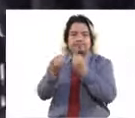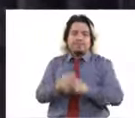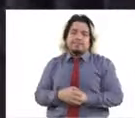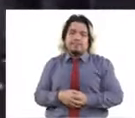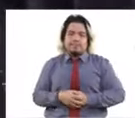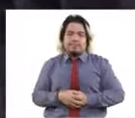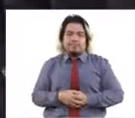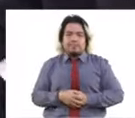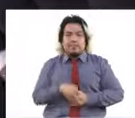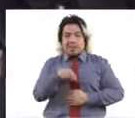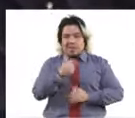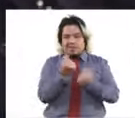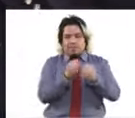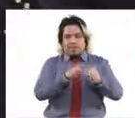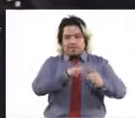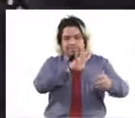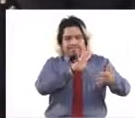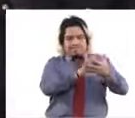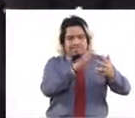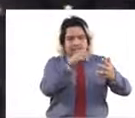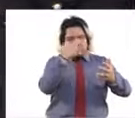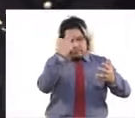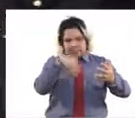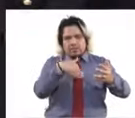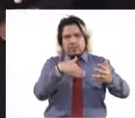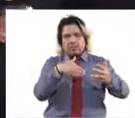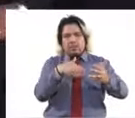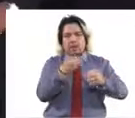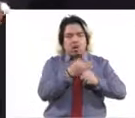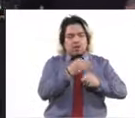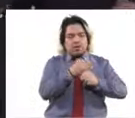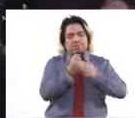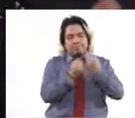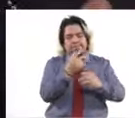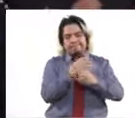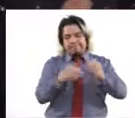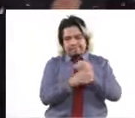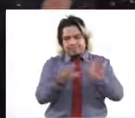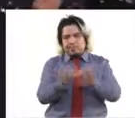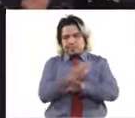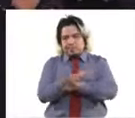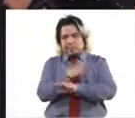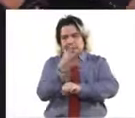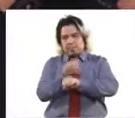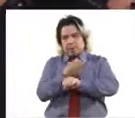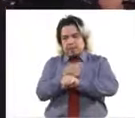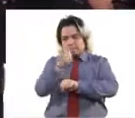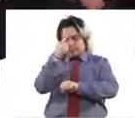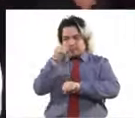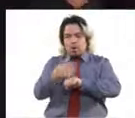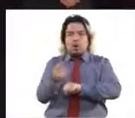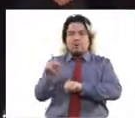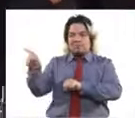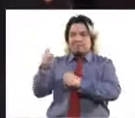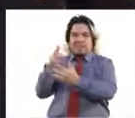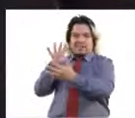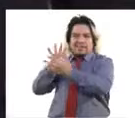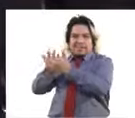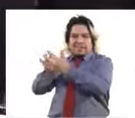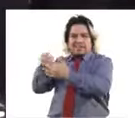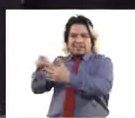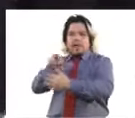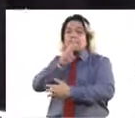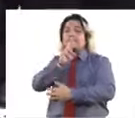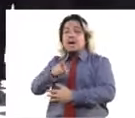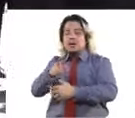En el sistema penitenciario, hemos emprendido una etapa de renovación, con el fin de fortalecer los centros penitenciarios y garantizar